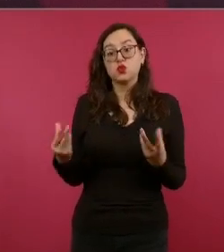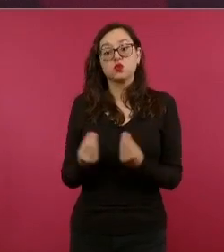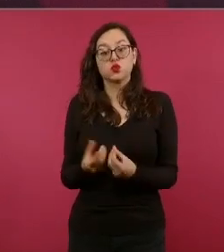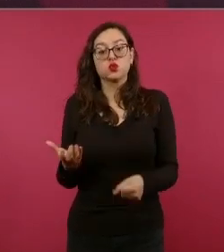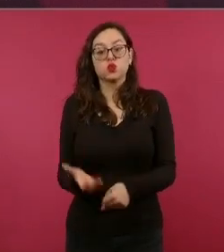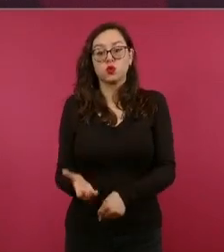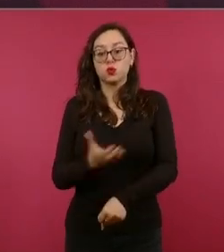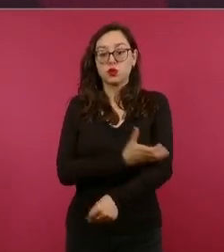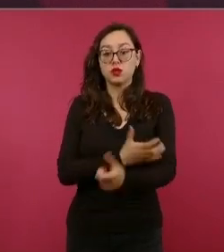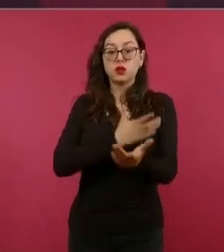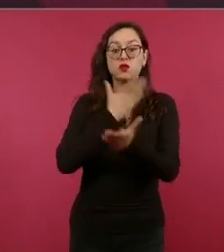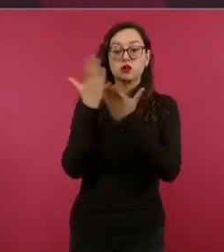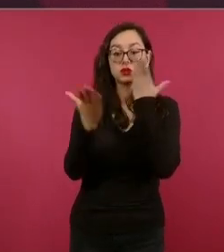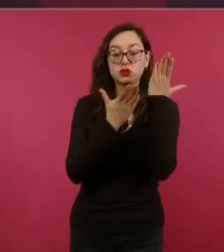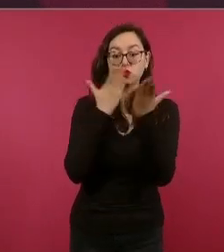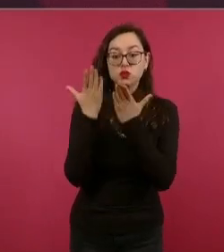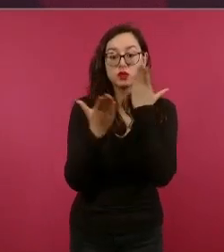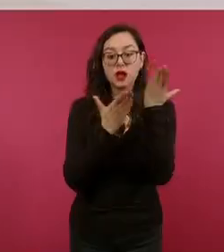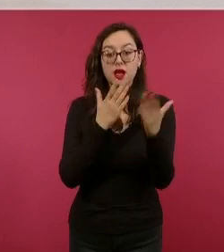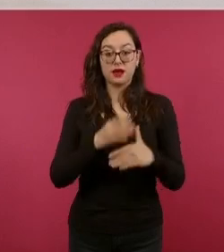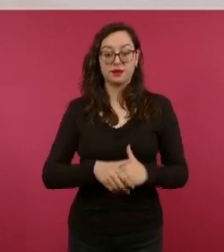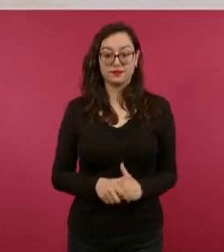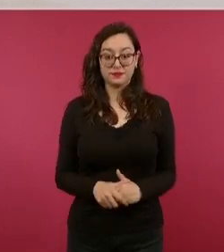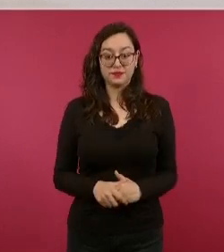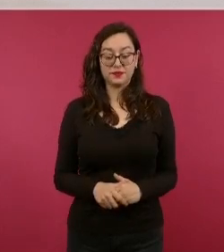Se formaron juntos.